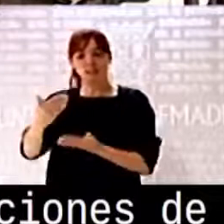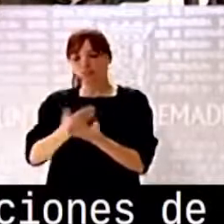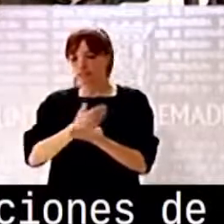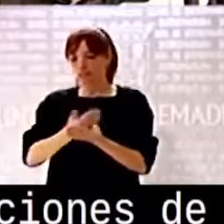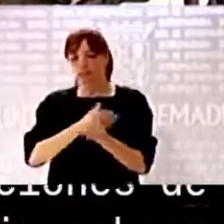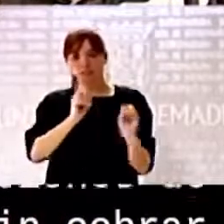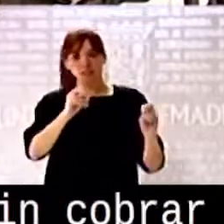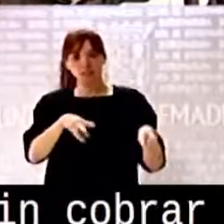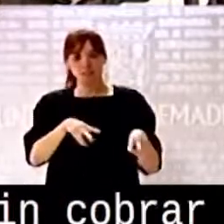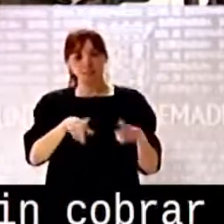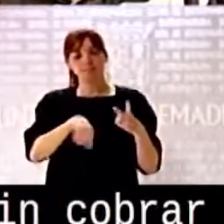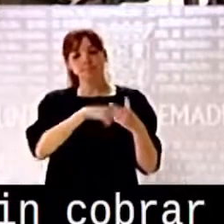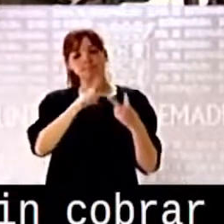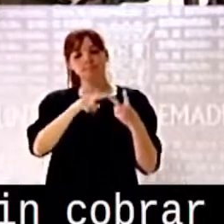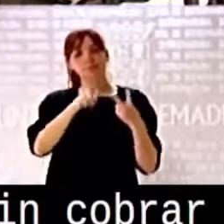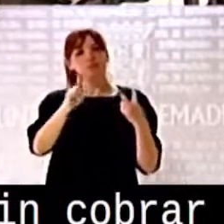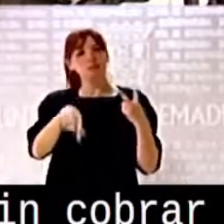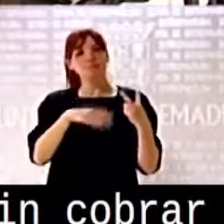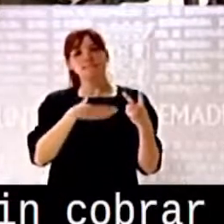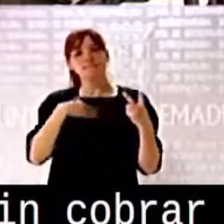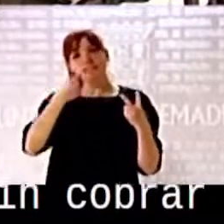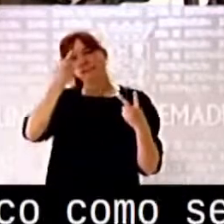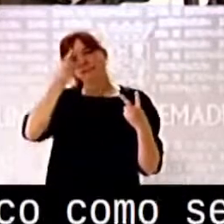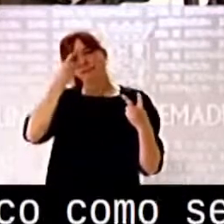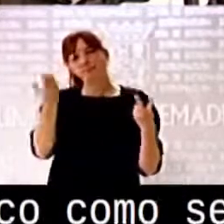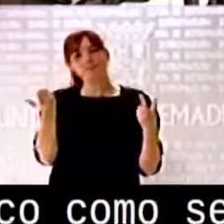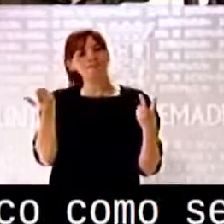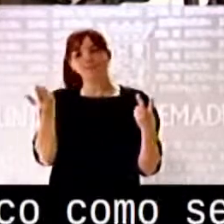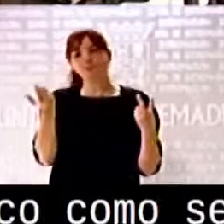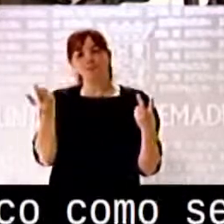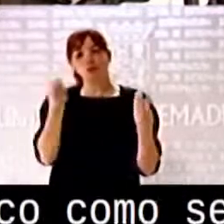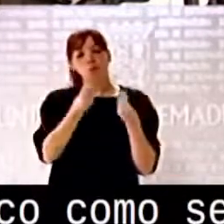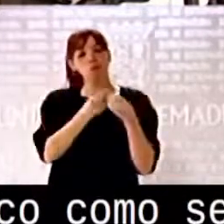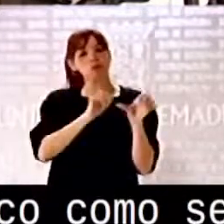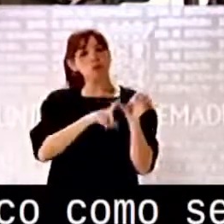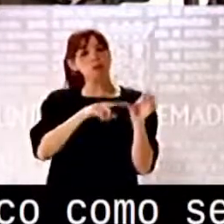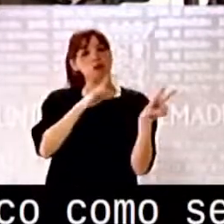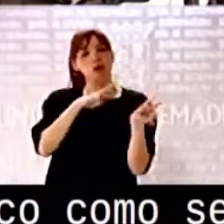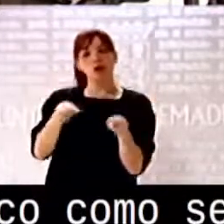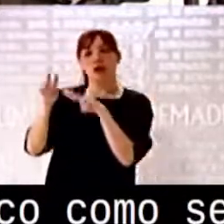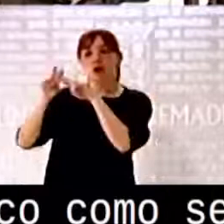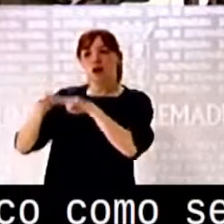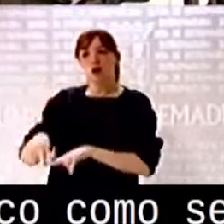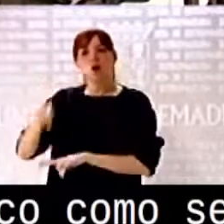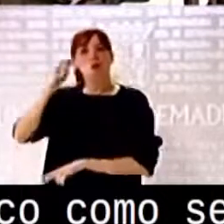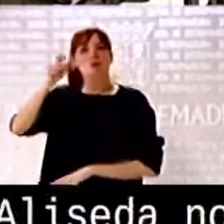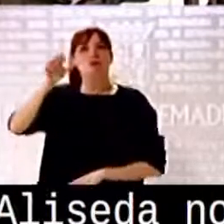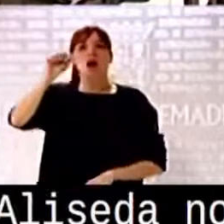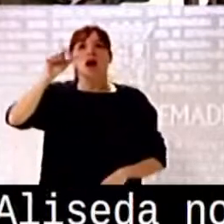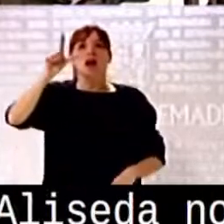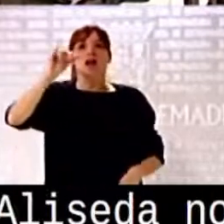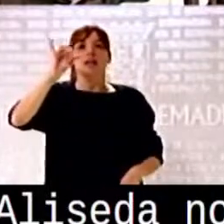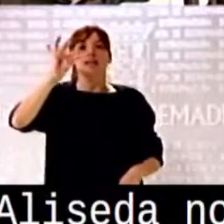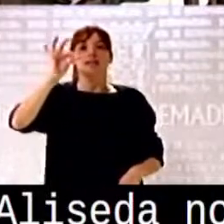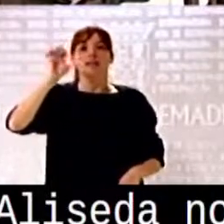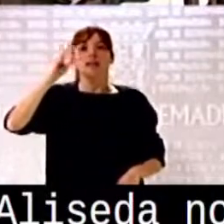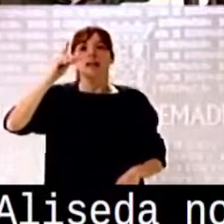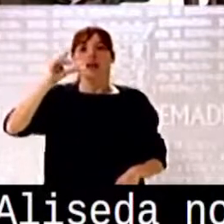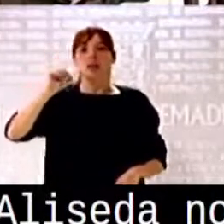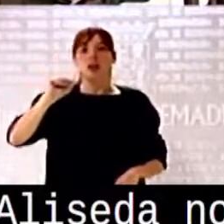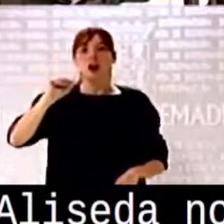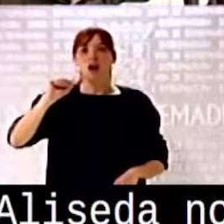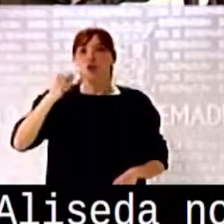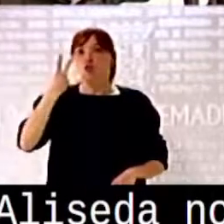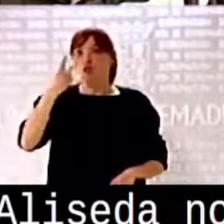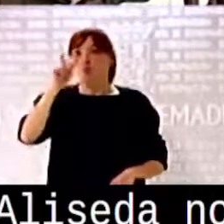cobrar. Y luego también quería conocer un poco cómo se ve desde la Junta la situación de Aliseda, ¿no? Con 2 personas en el